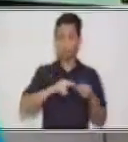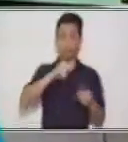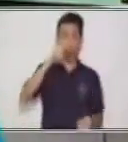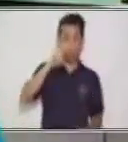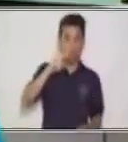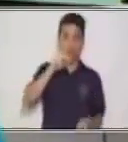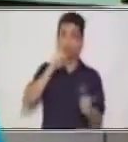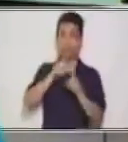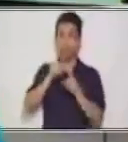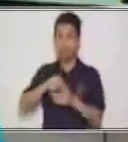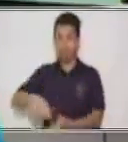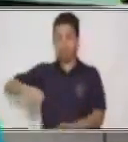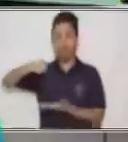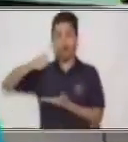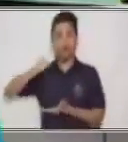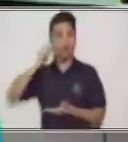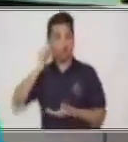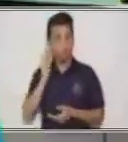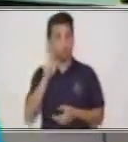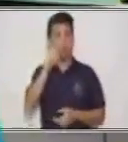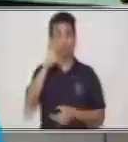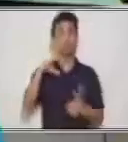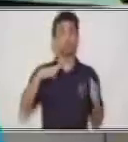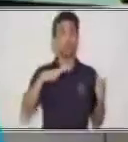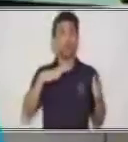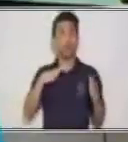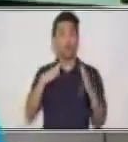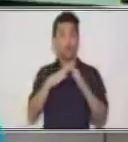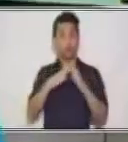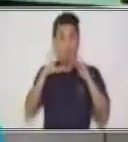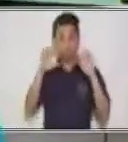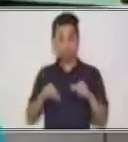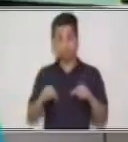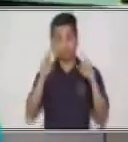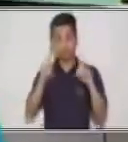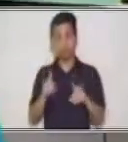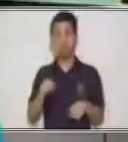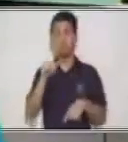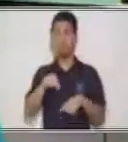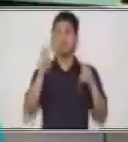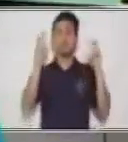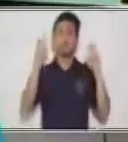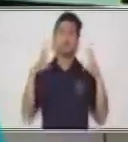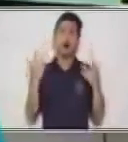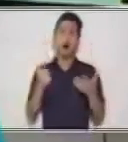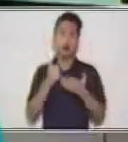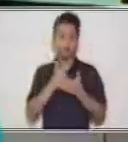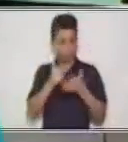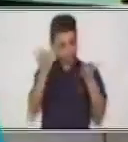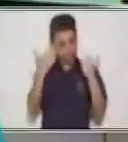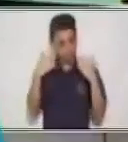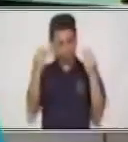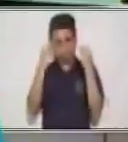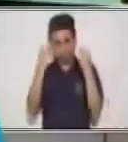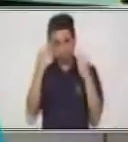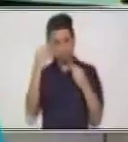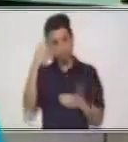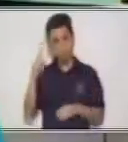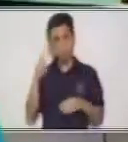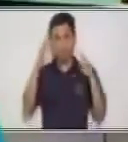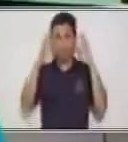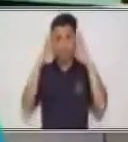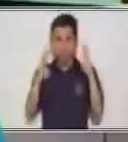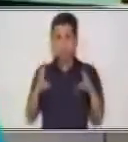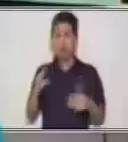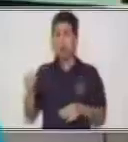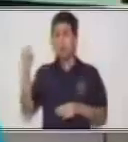alguna persona con discapacidad, este tema les ayudará a ejercitar habilidades y destrezas como la atención, la